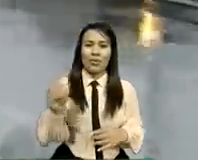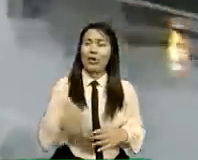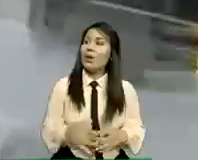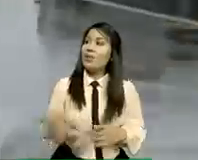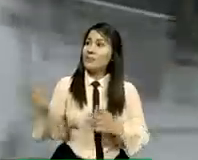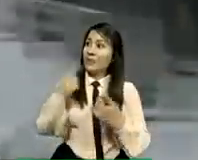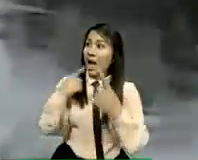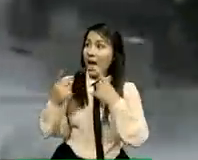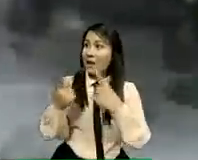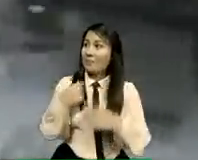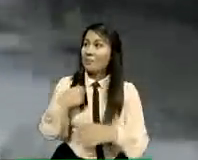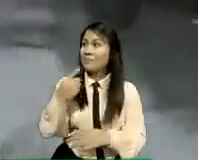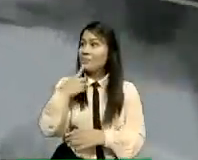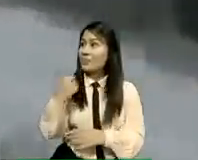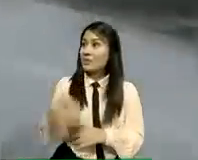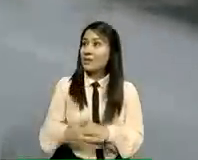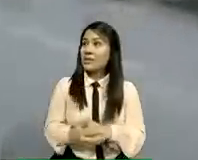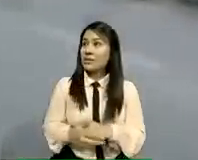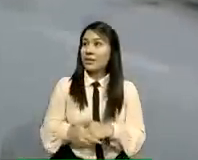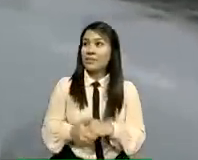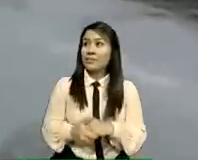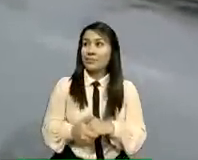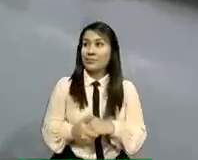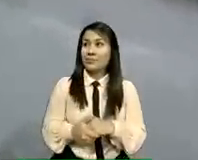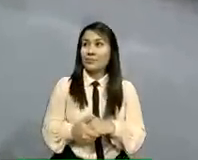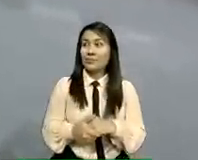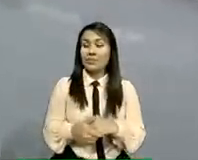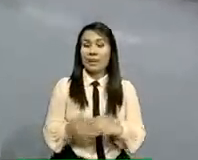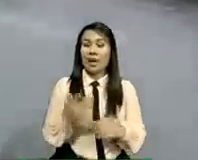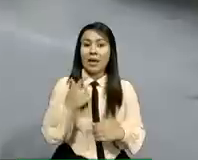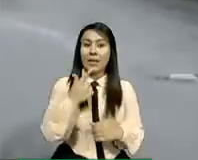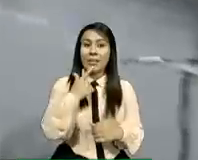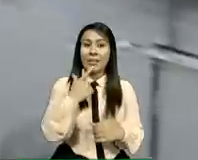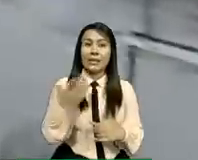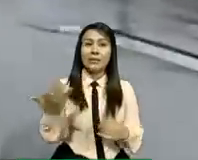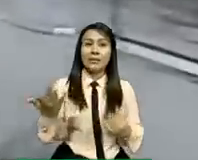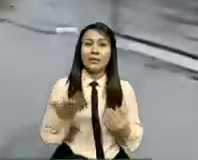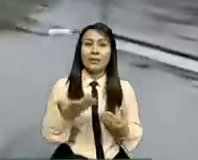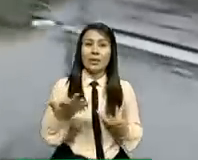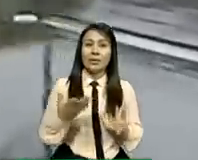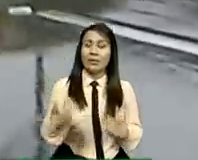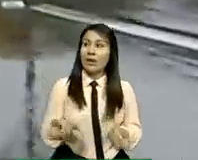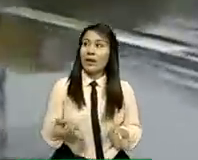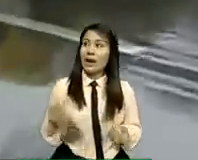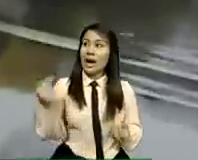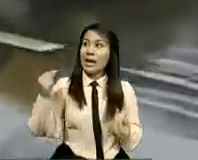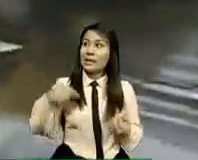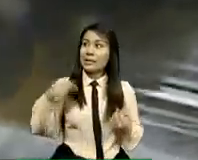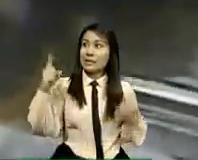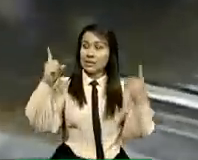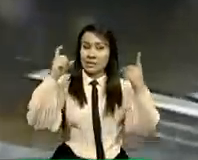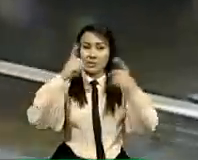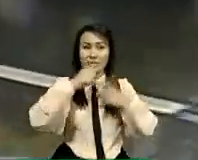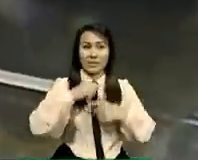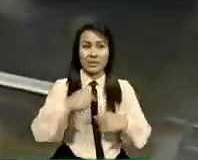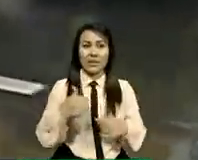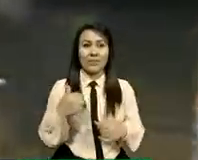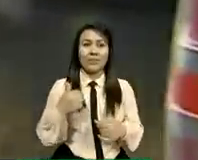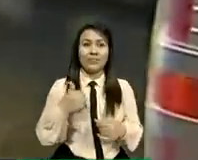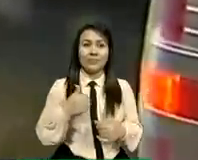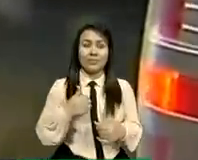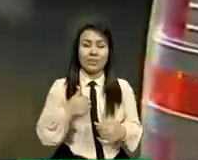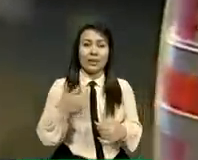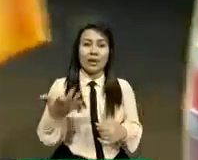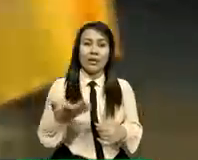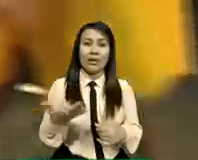poco con las personas que están por acá, que se han quedado, que les ha sorprendido la lluvia. Caballero, buenos días. La lluvia nos ha sorprendido a todos, ¿no? Ah, se